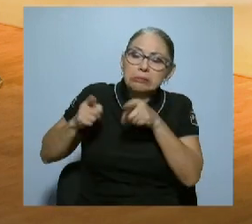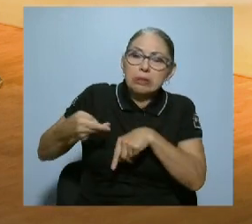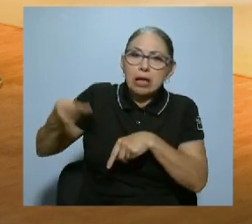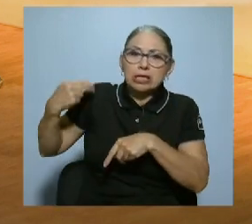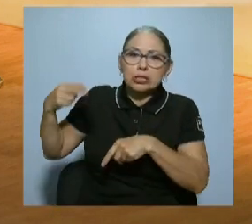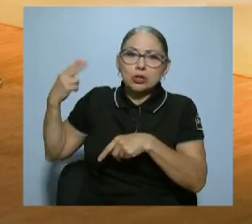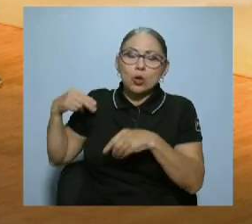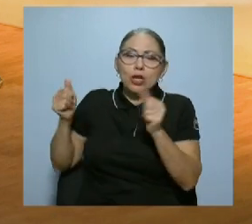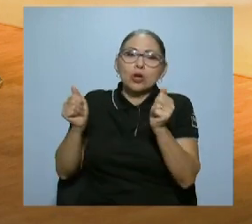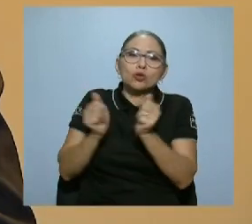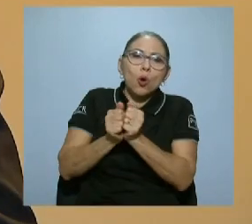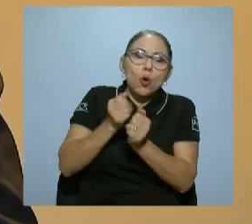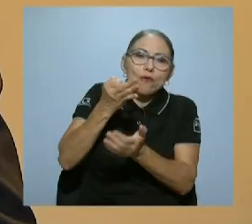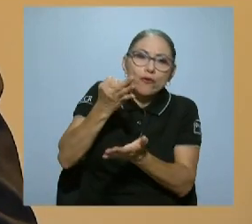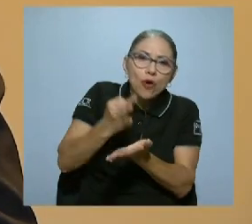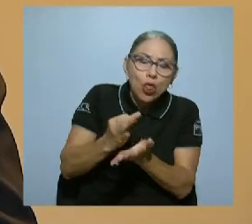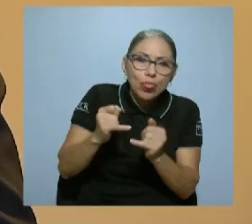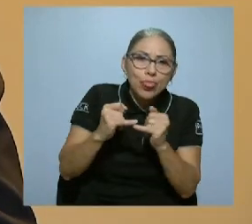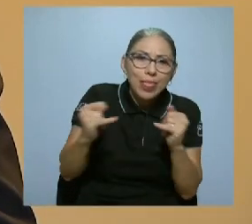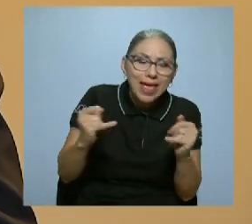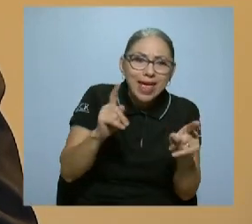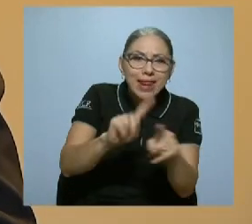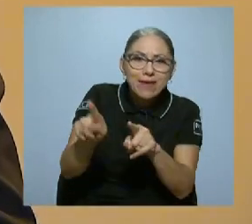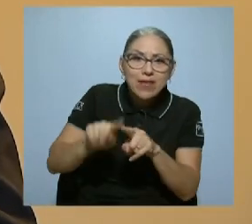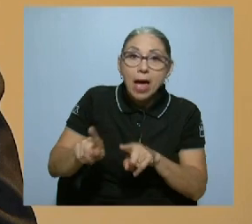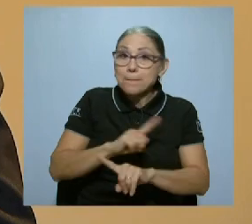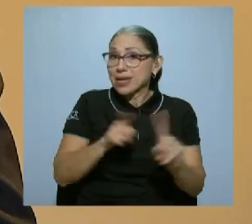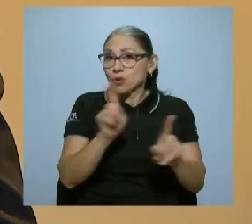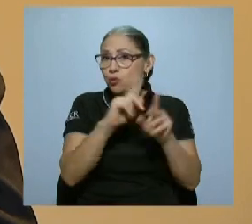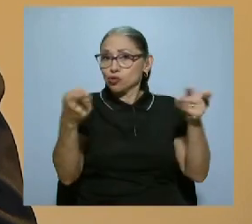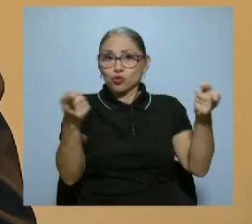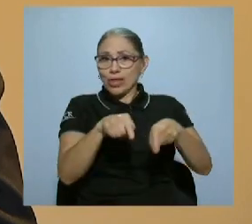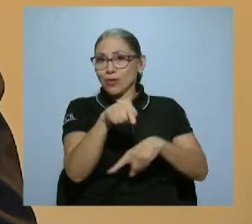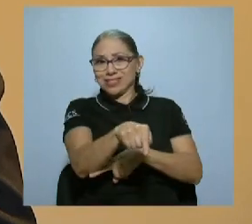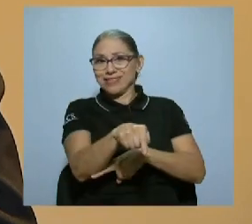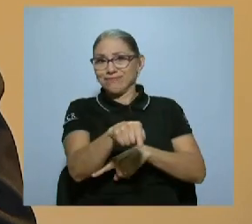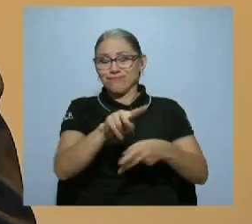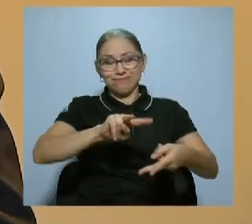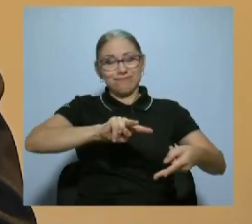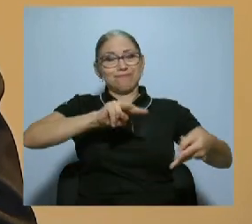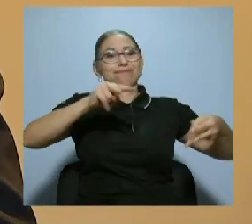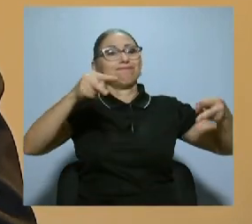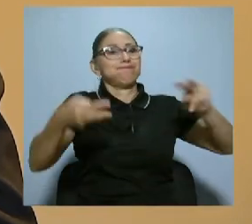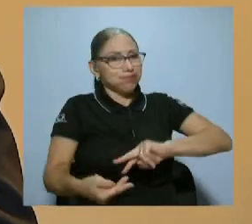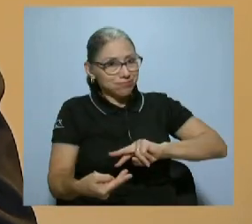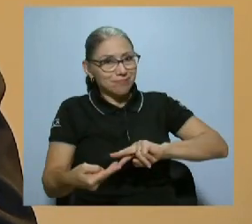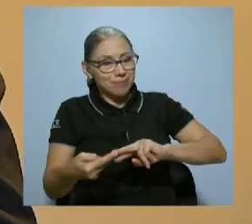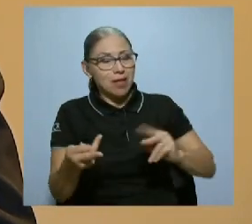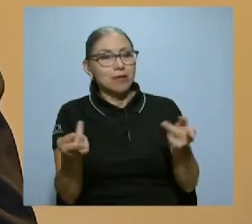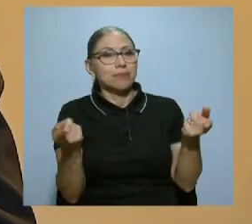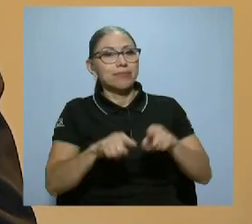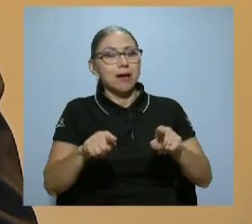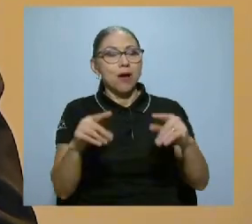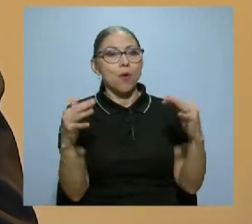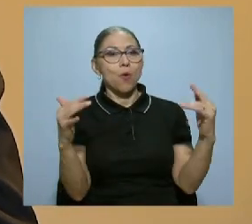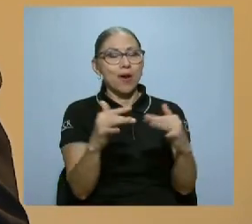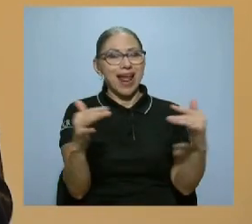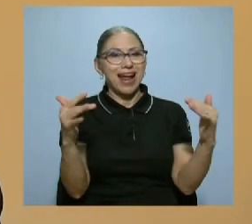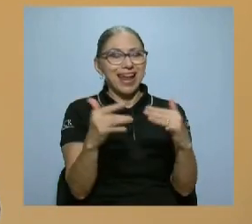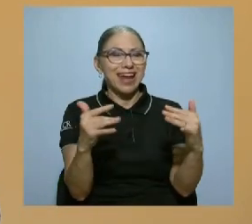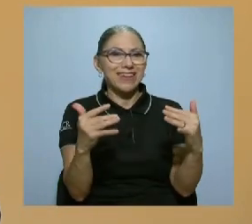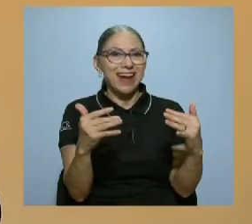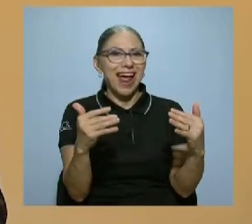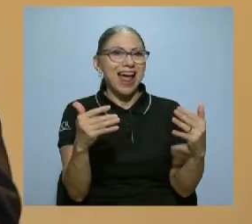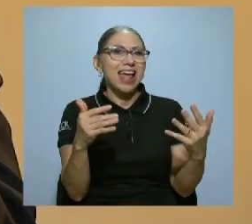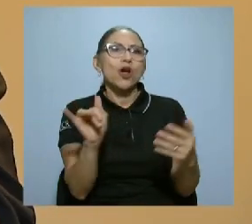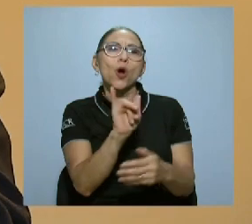etc. No sucedió así, sucedió lo contrario, y nos fuimos a una guerra del estilo casi de posiciones.